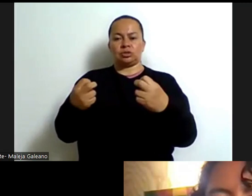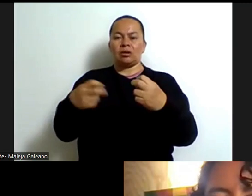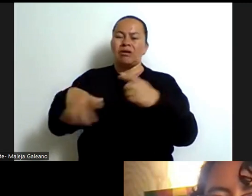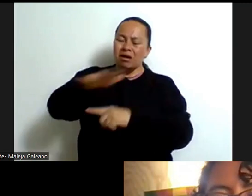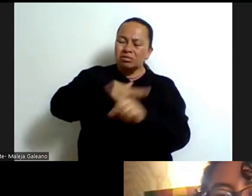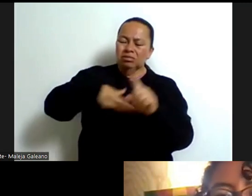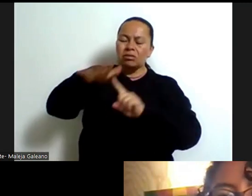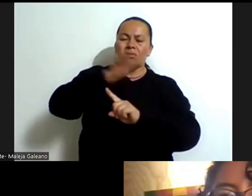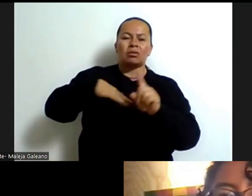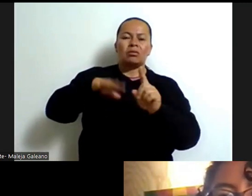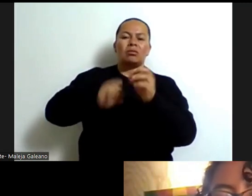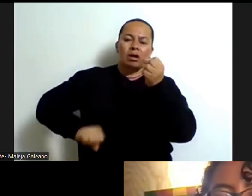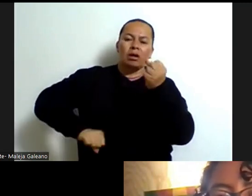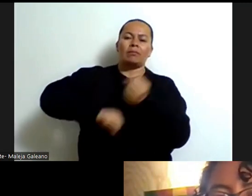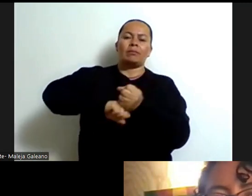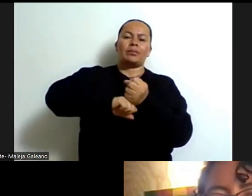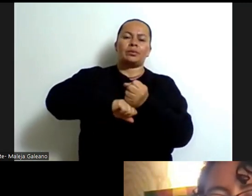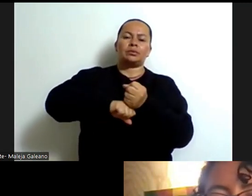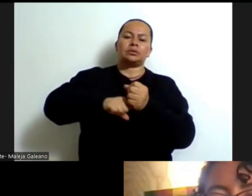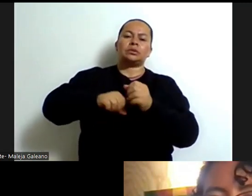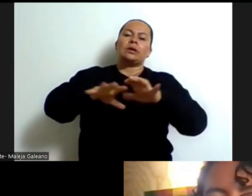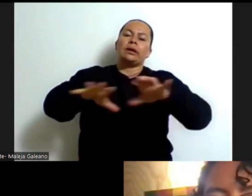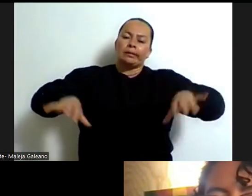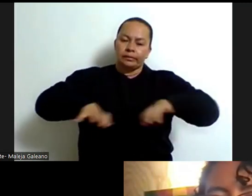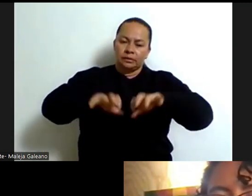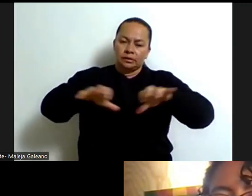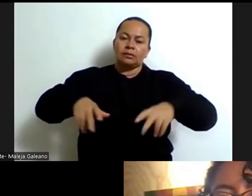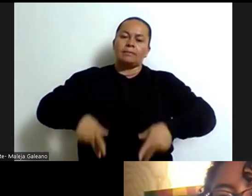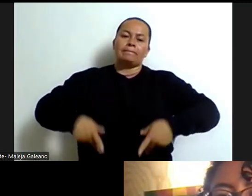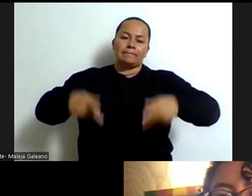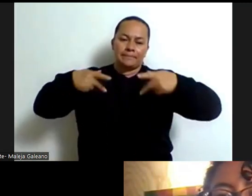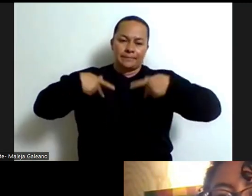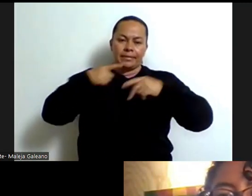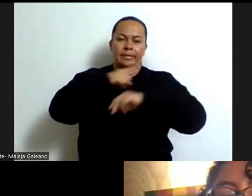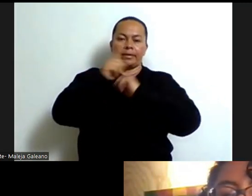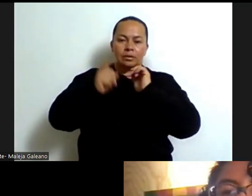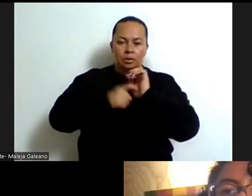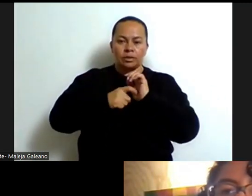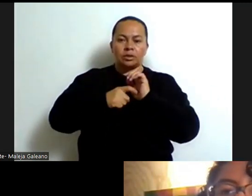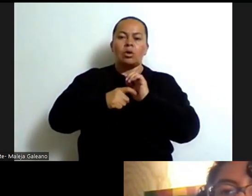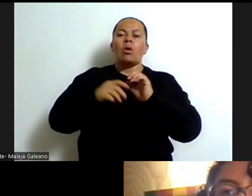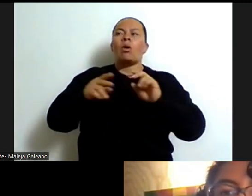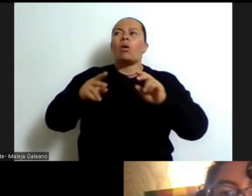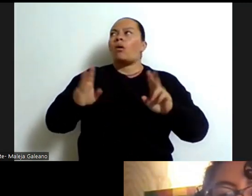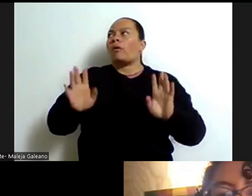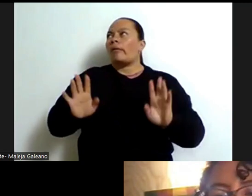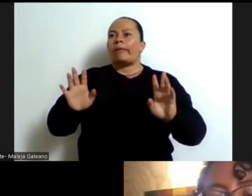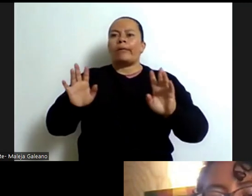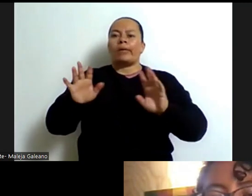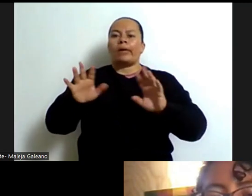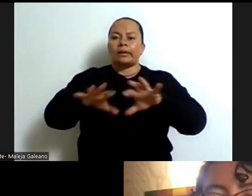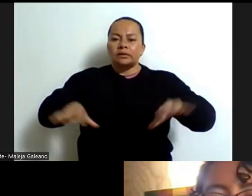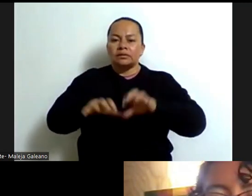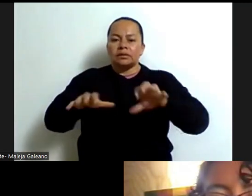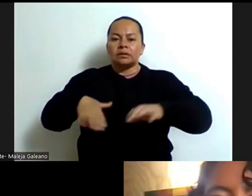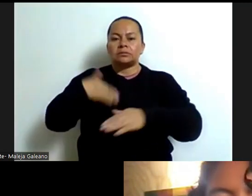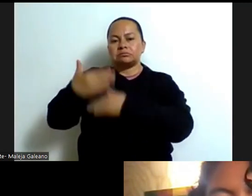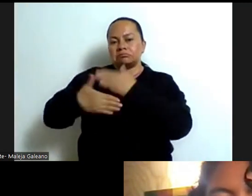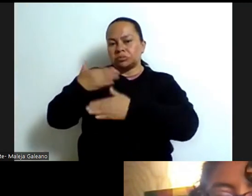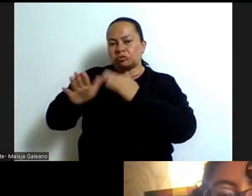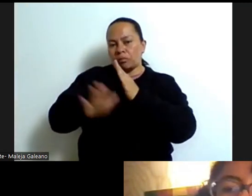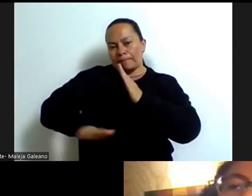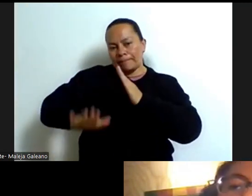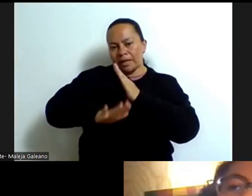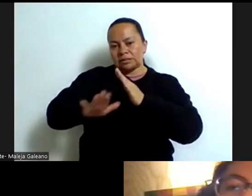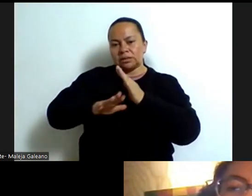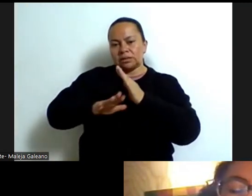apoya en actividades de la vida diaria en actividades básicas avanzadas y e instrumentales